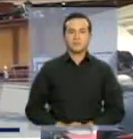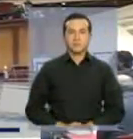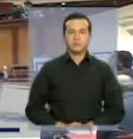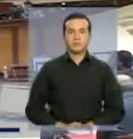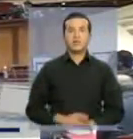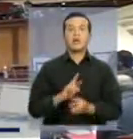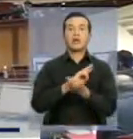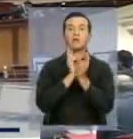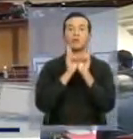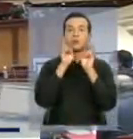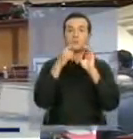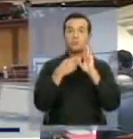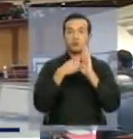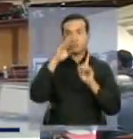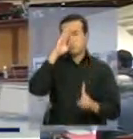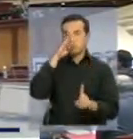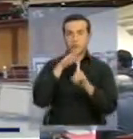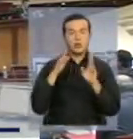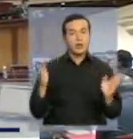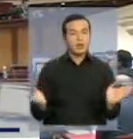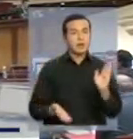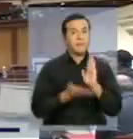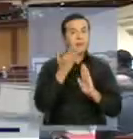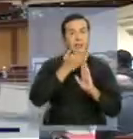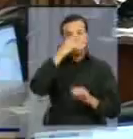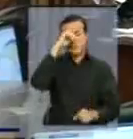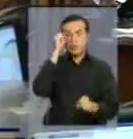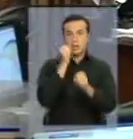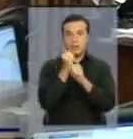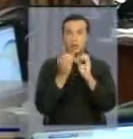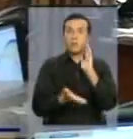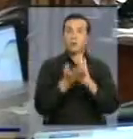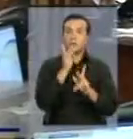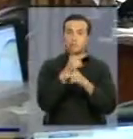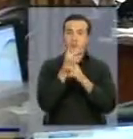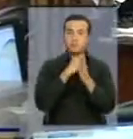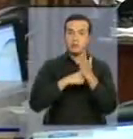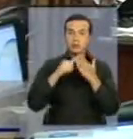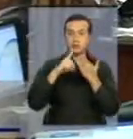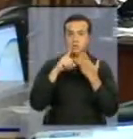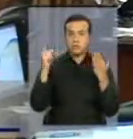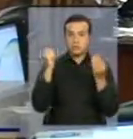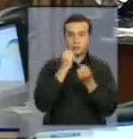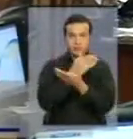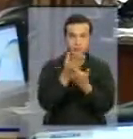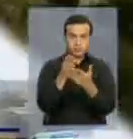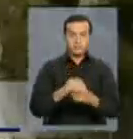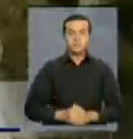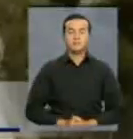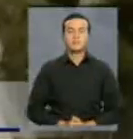La reforma tributaria apunta a incentivar el empleo y la productividad. Así lo resalta el ministro de Finanzas.